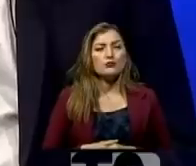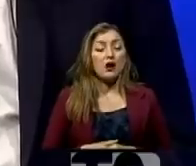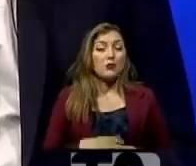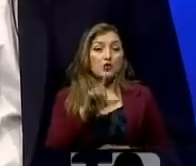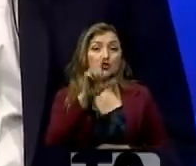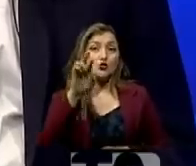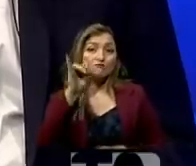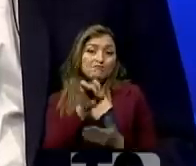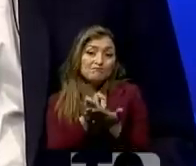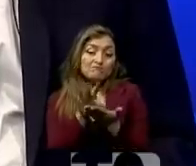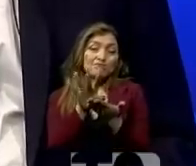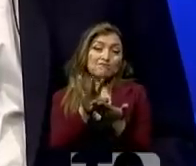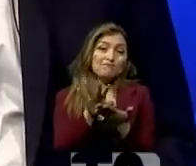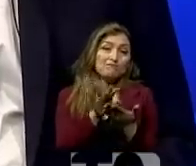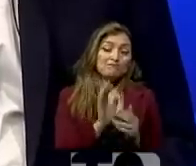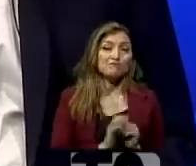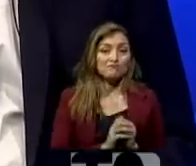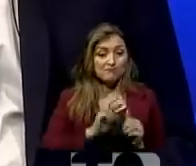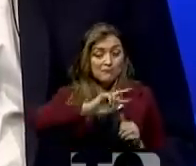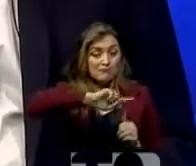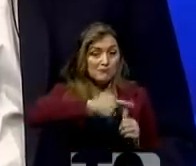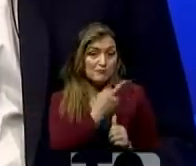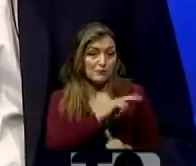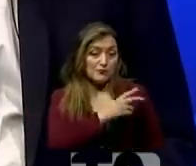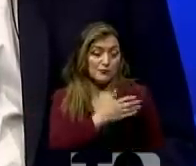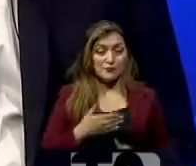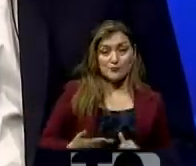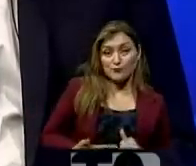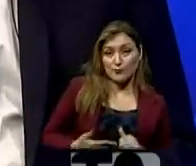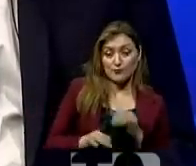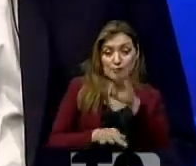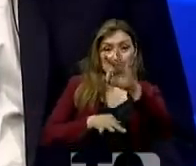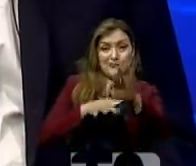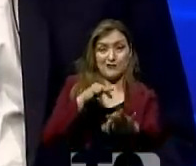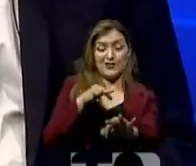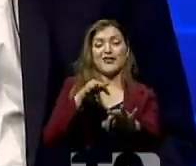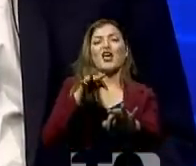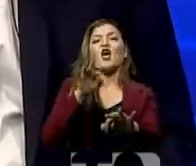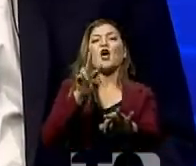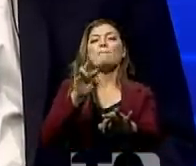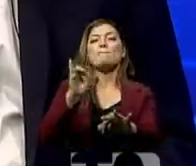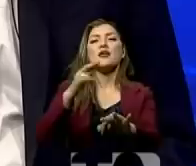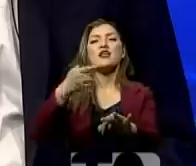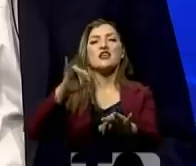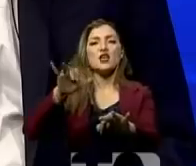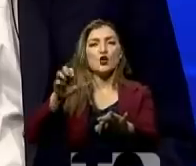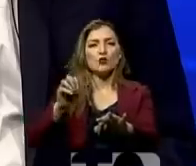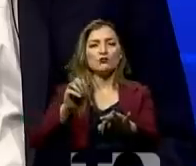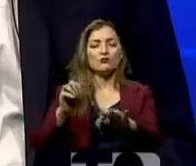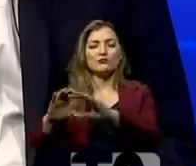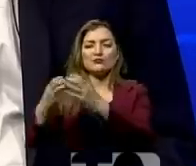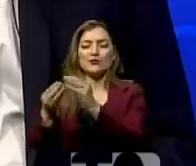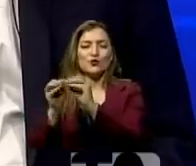todavía no se ocupa esa primera vicepresidencia una vez que virgilio esa que se la pasó al otro cargo se crea una comisión pluripartidista